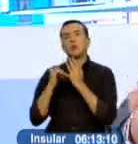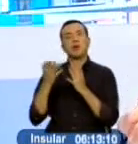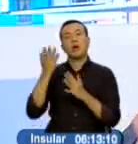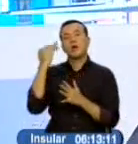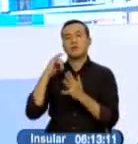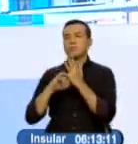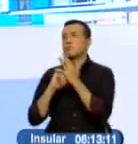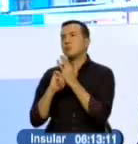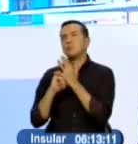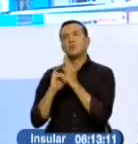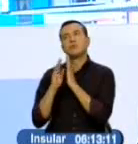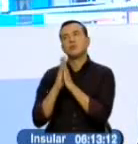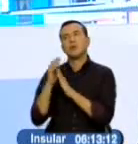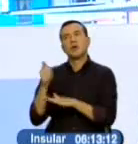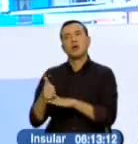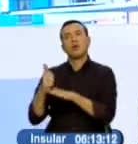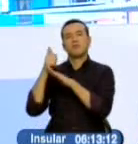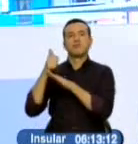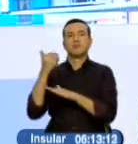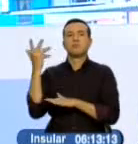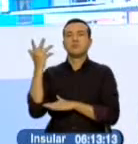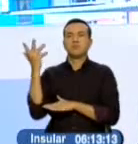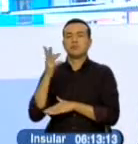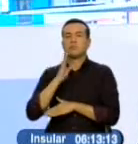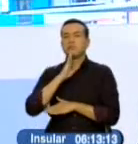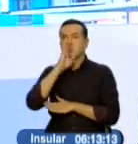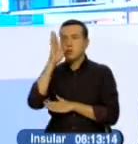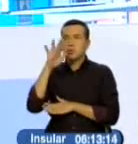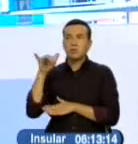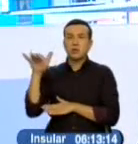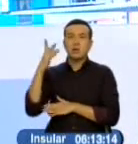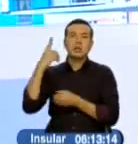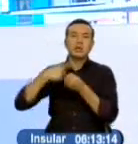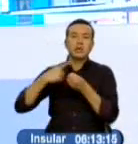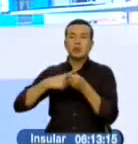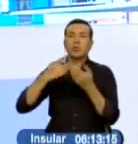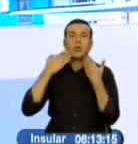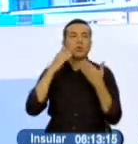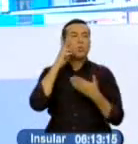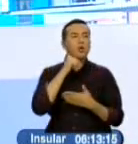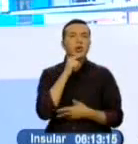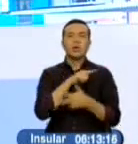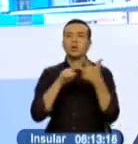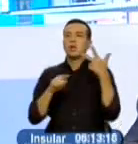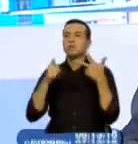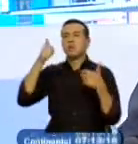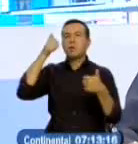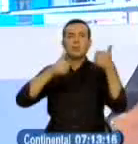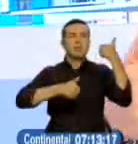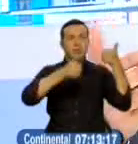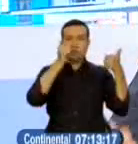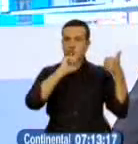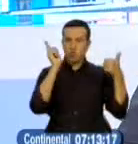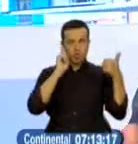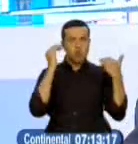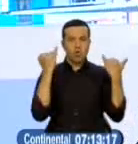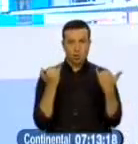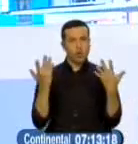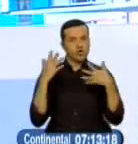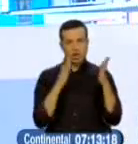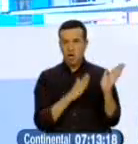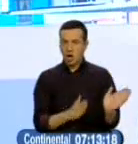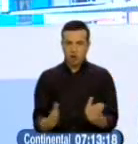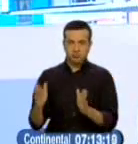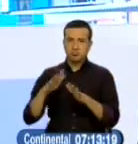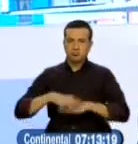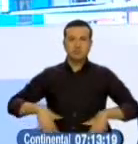de la centralidad, que en este caso normalmente se lo ejerció a través de Quito, Guayaquil y Cuenca. Es decir, tenemos un país mucho más